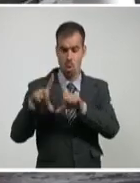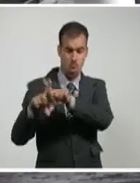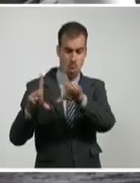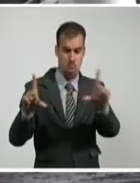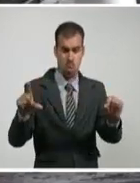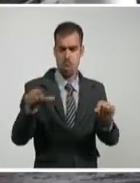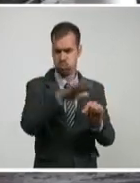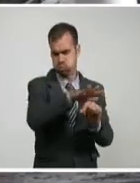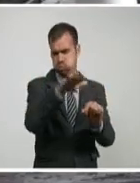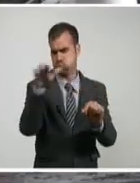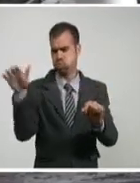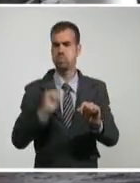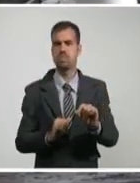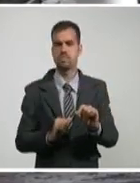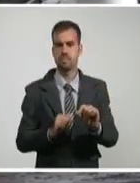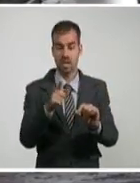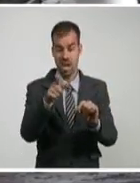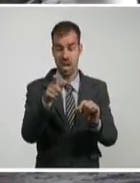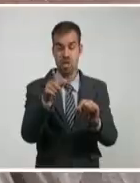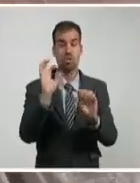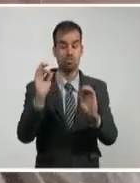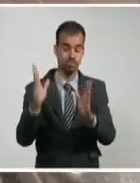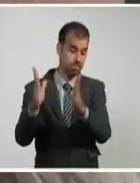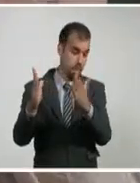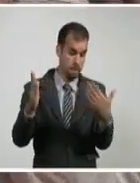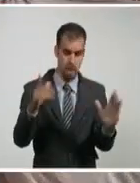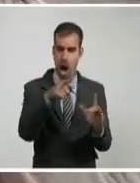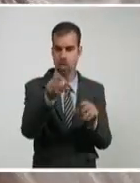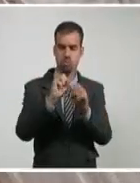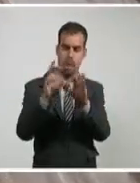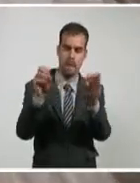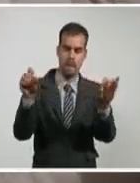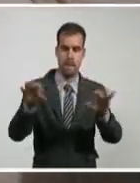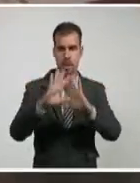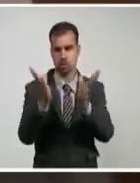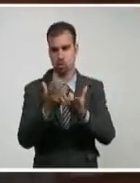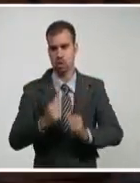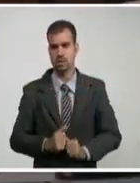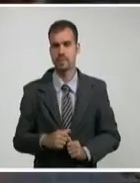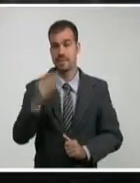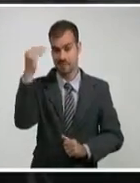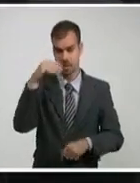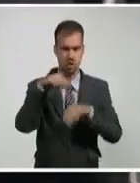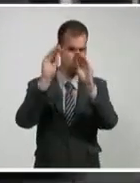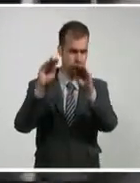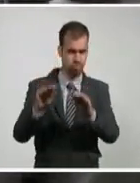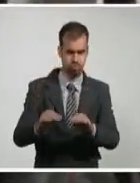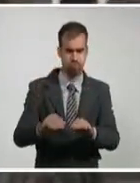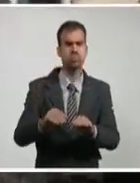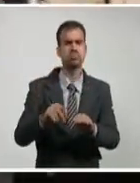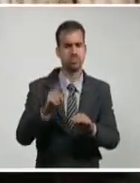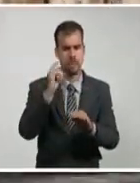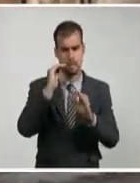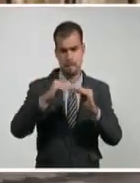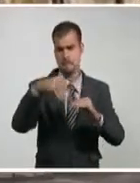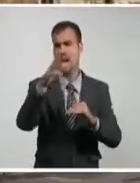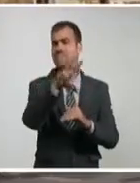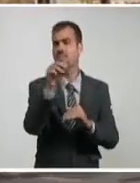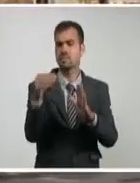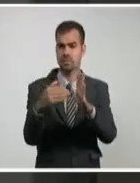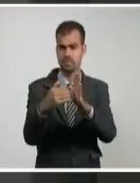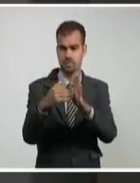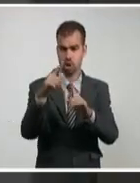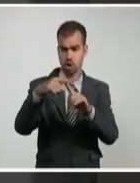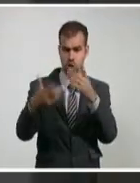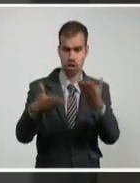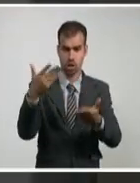centro oriental del país además destaca por su pronto de fallo y capacidad de almacenaje que superan las 30.000 toneladas techadas